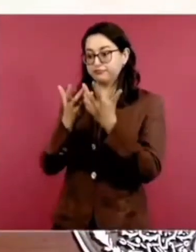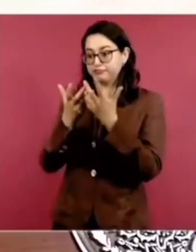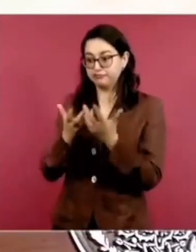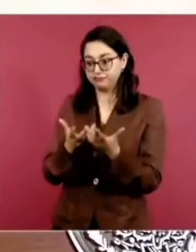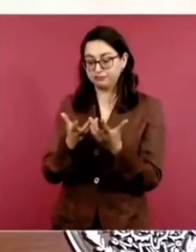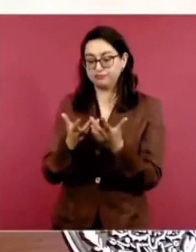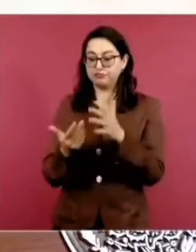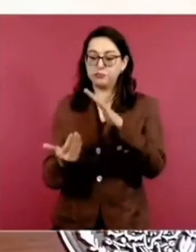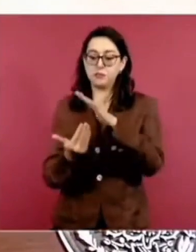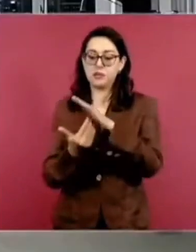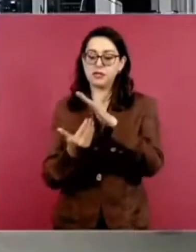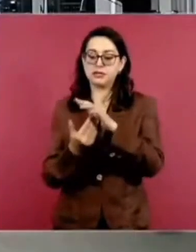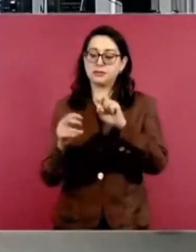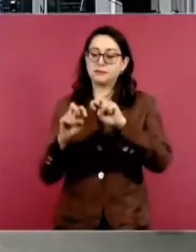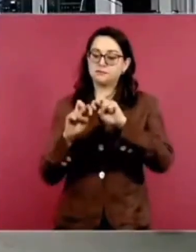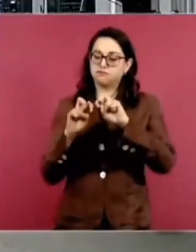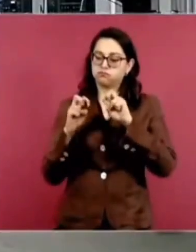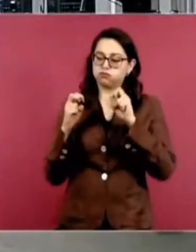principal, sentados todos.